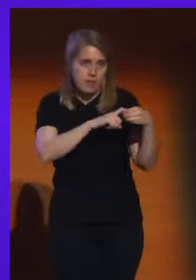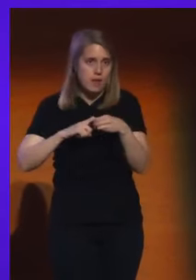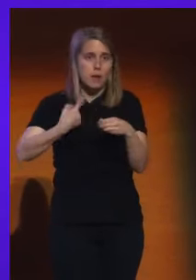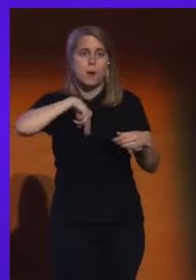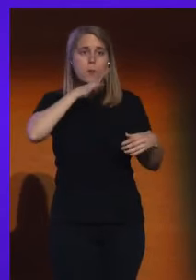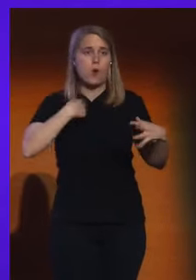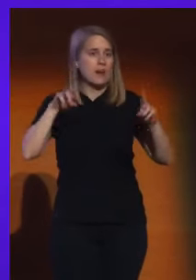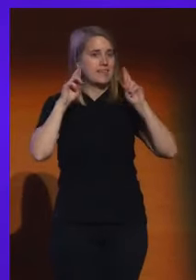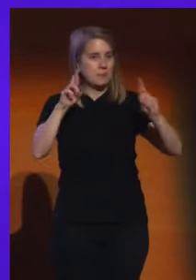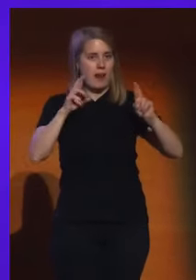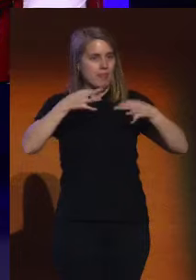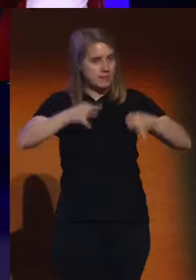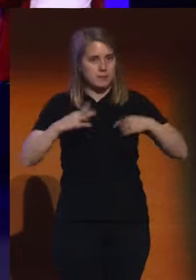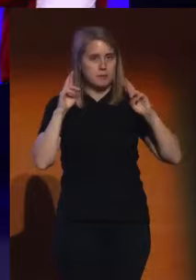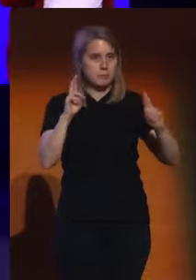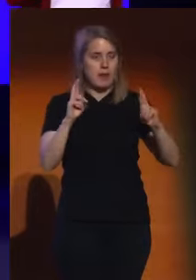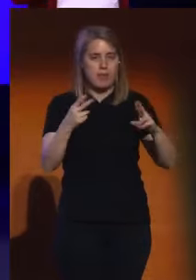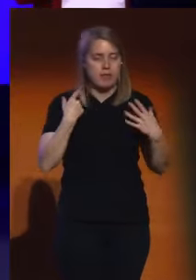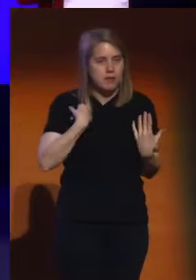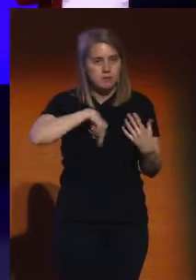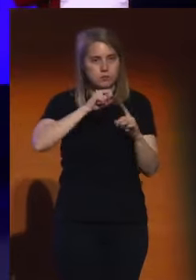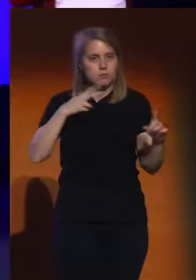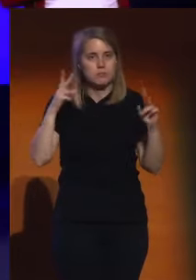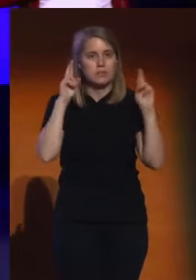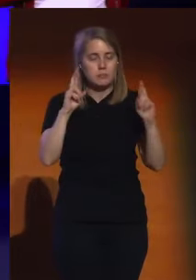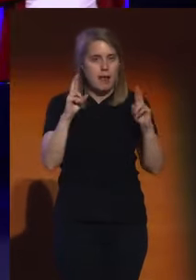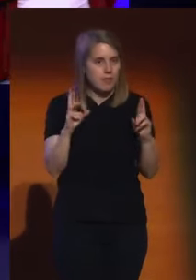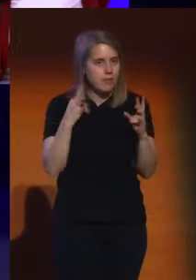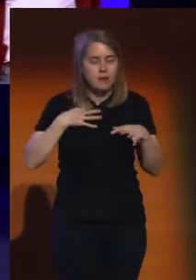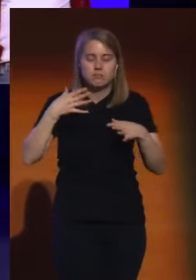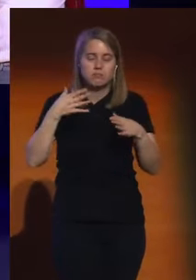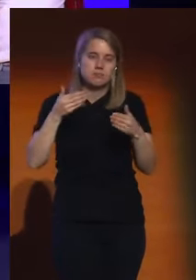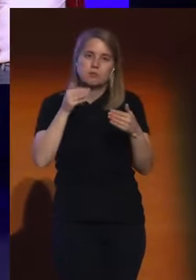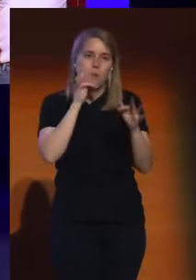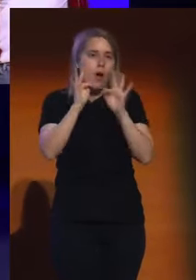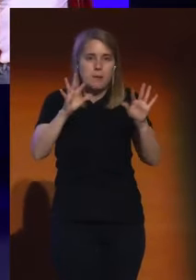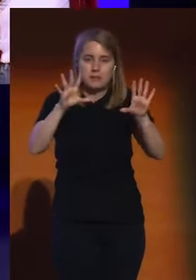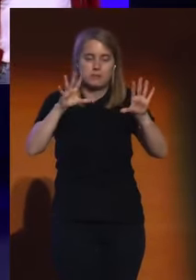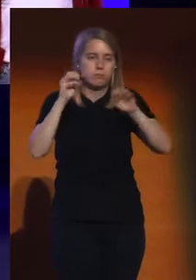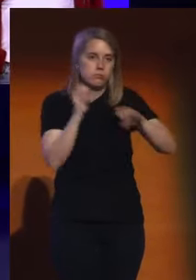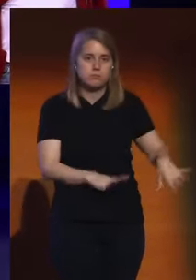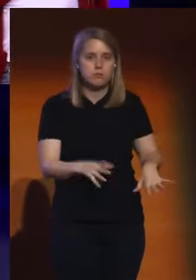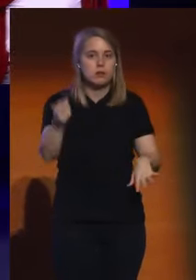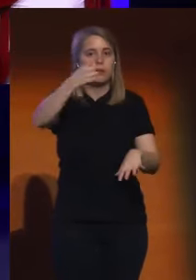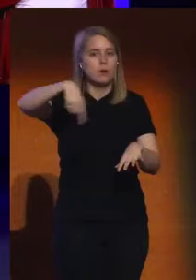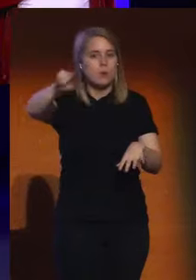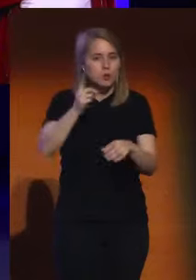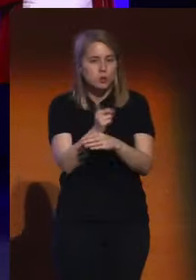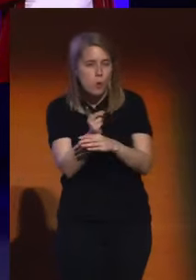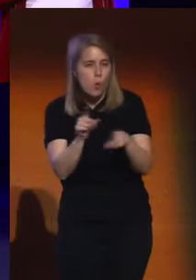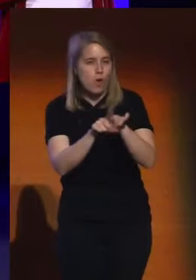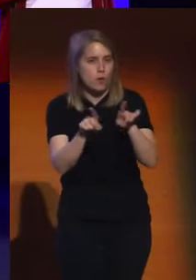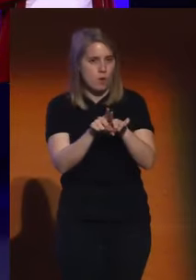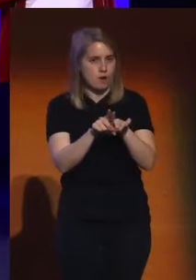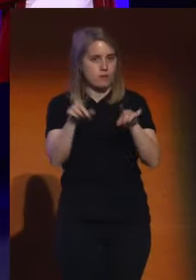esperanza siempre entre los dientes y desde la esperanza catalana jamás vencida. Sois brújula. Y Euskal